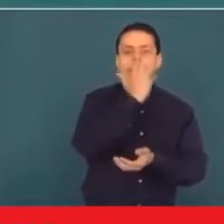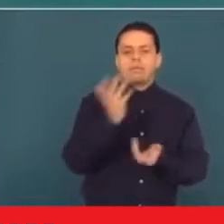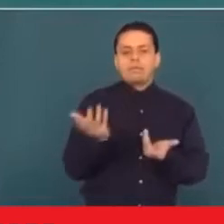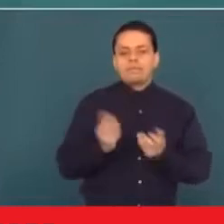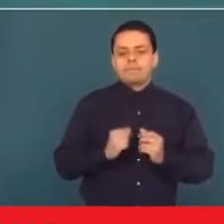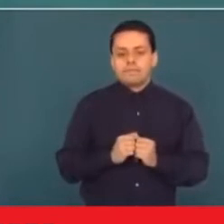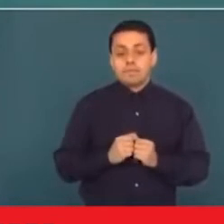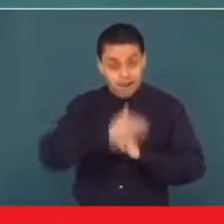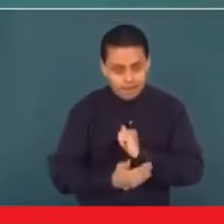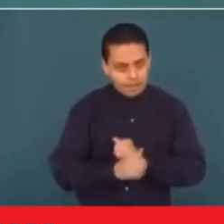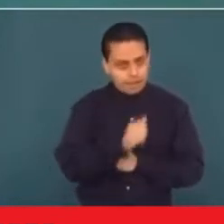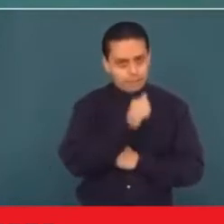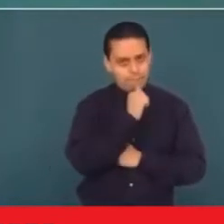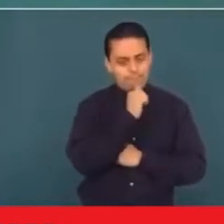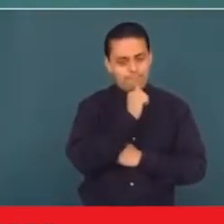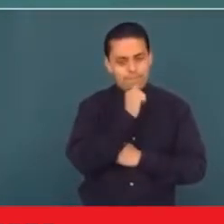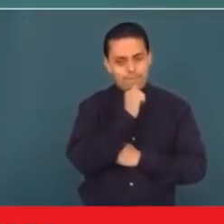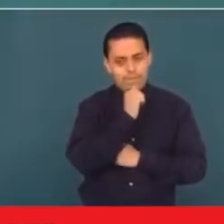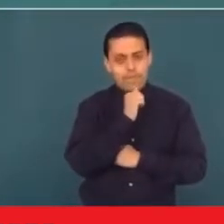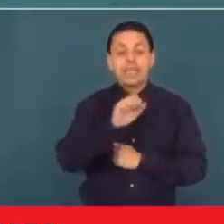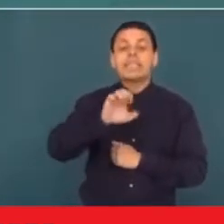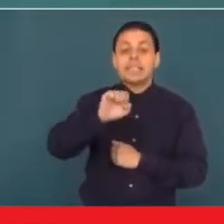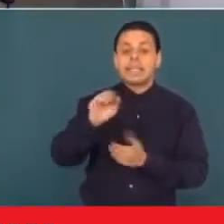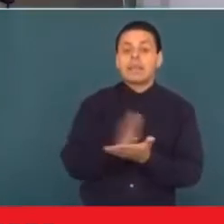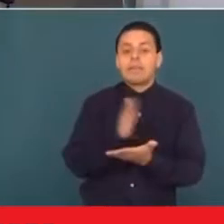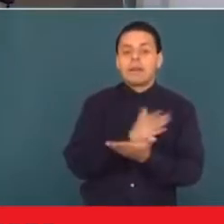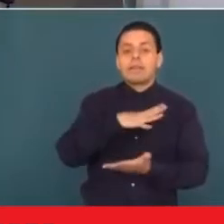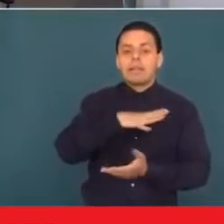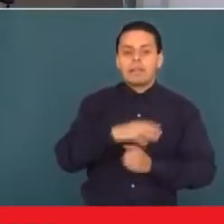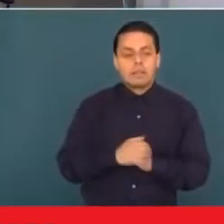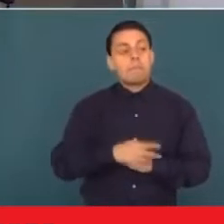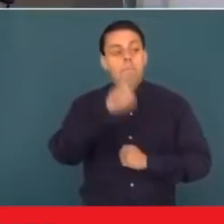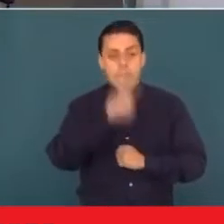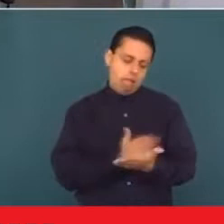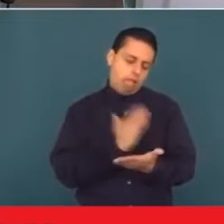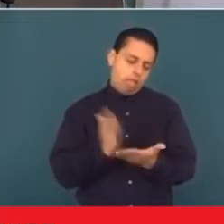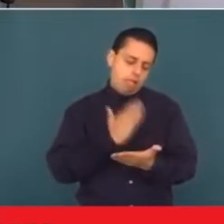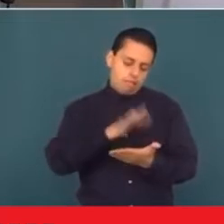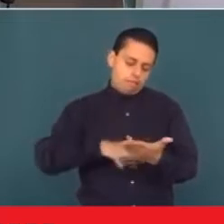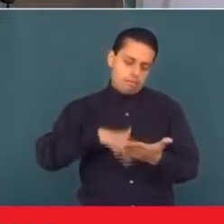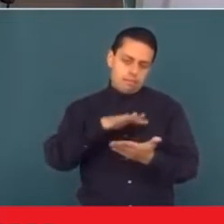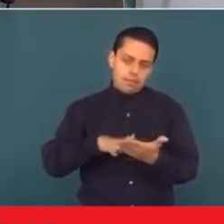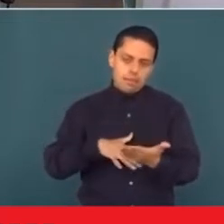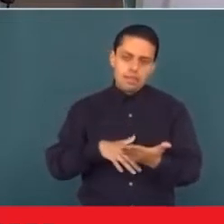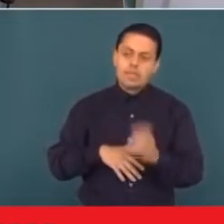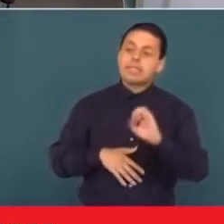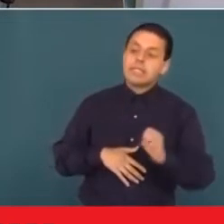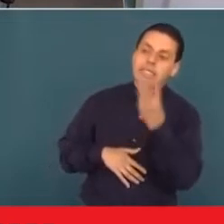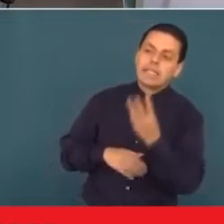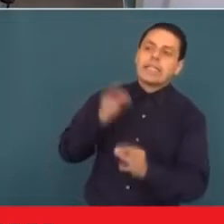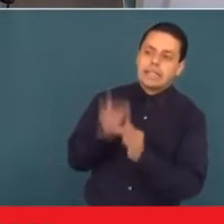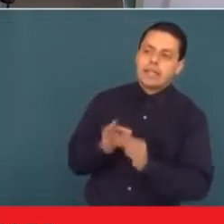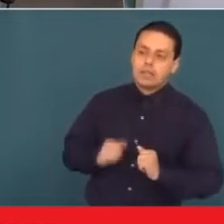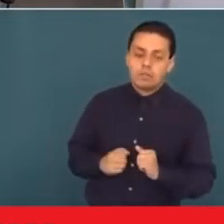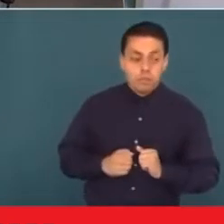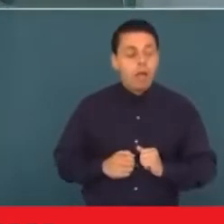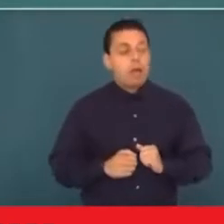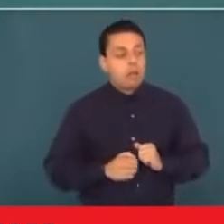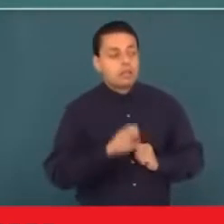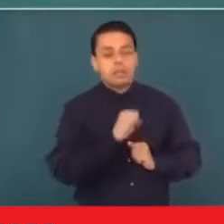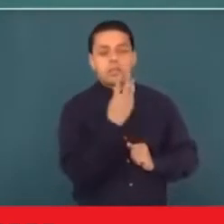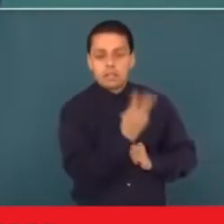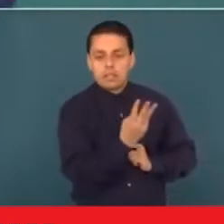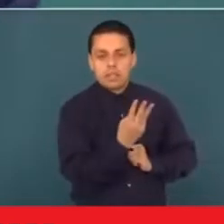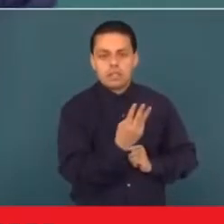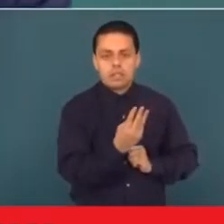No la terminé de leer. 60 páginas. Porque son 60 páginas. 63 y para ser precisos. 63